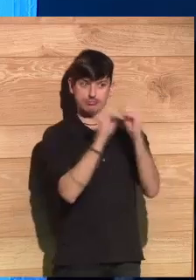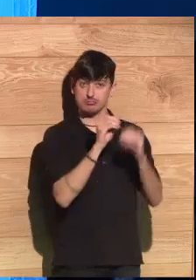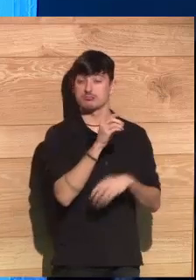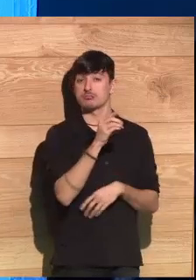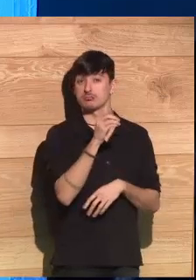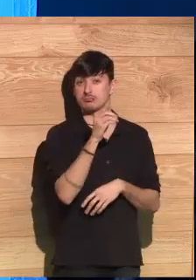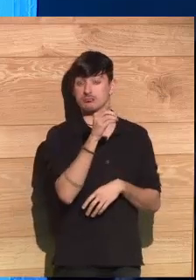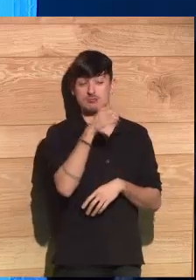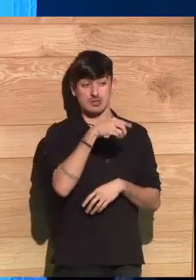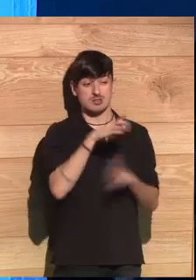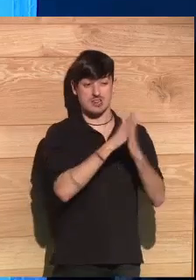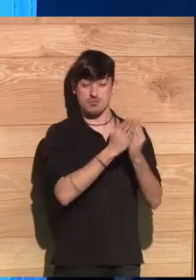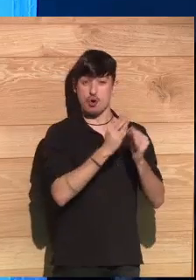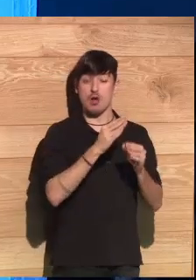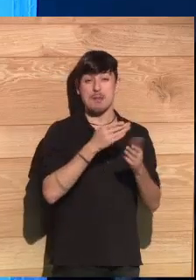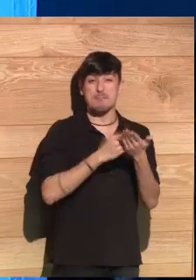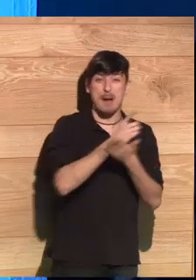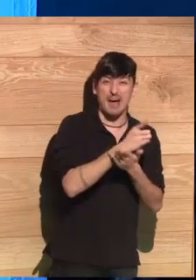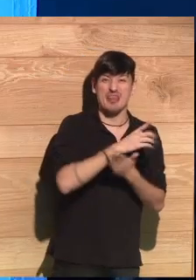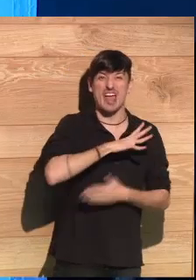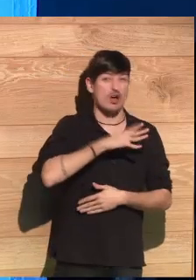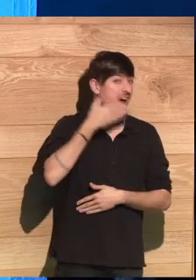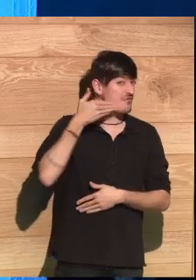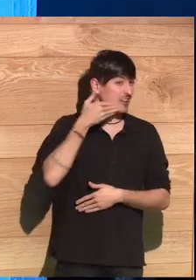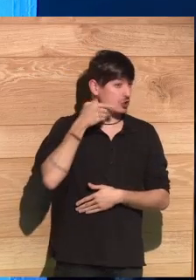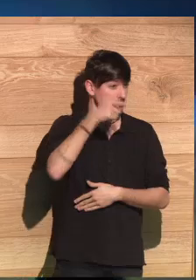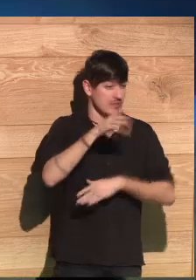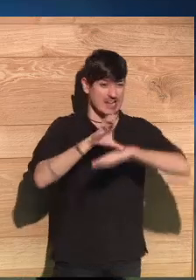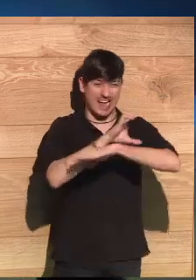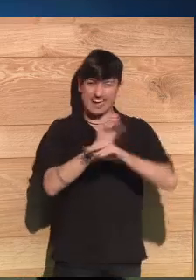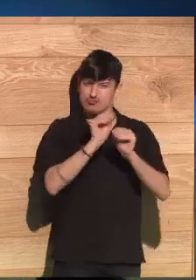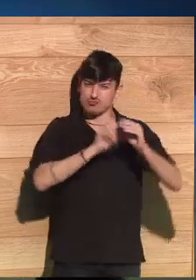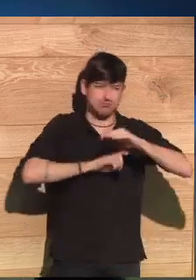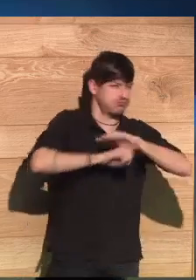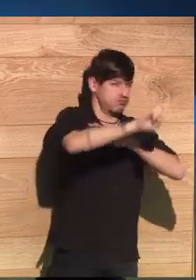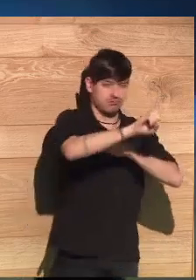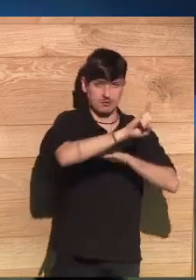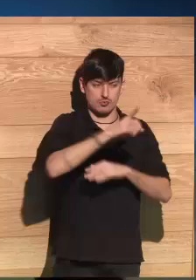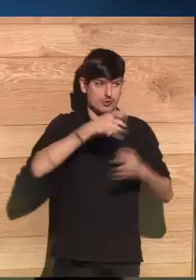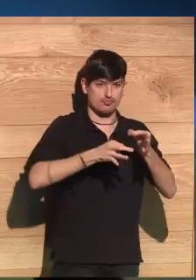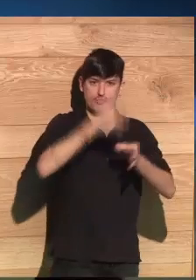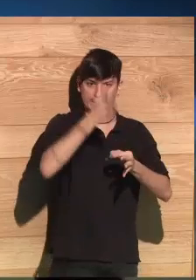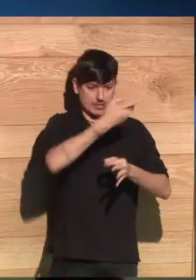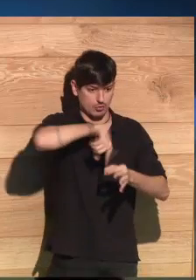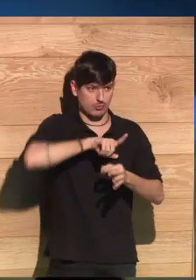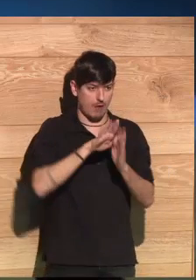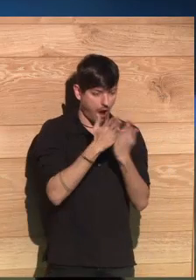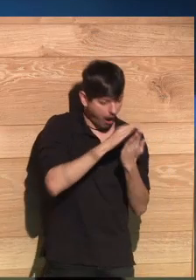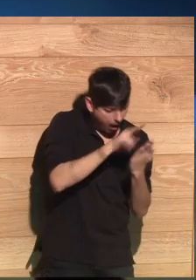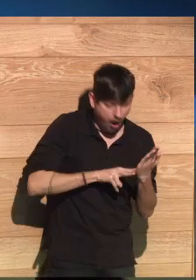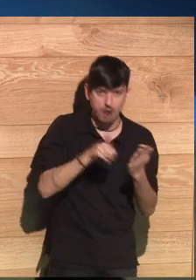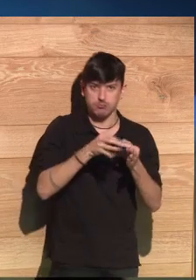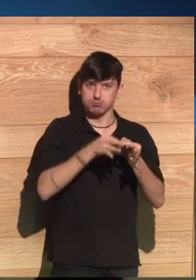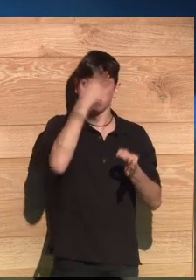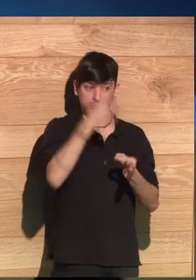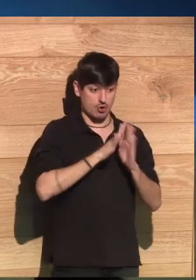novela, El mapa de los afectos, es un salto enorme en su carrera y que es una suerte para nosotros lectores. Desde que la novela